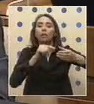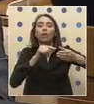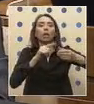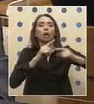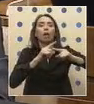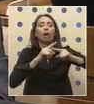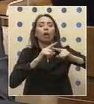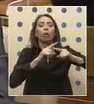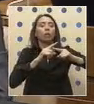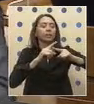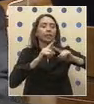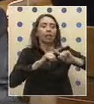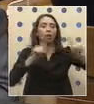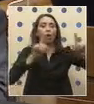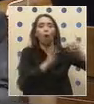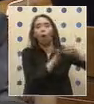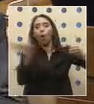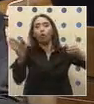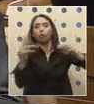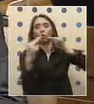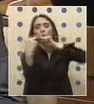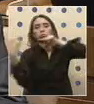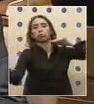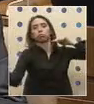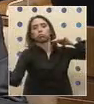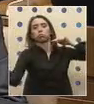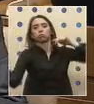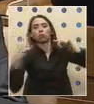alternativo. Eso era claro y determinado.